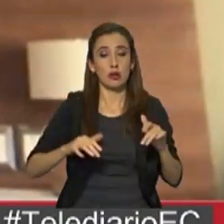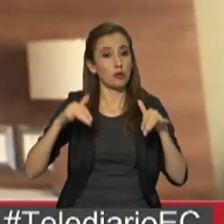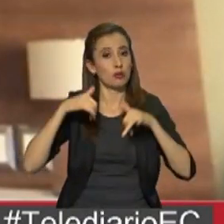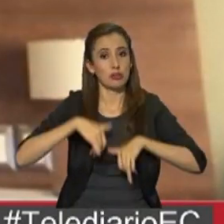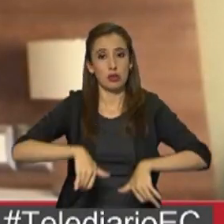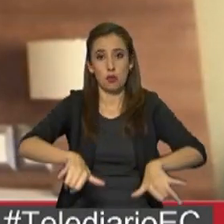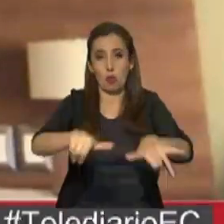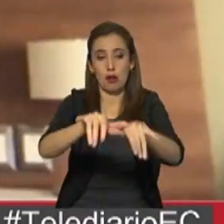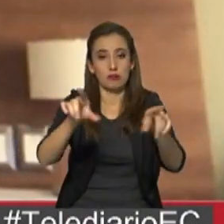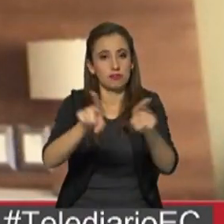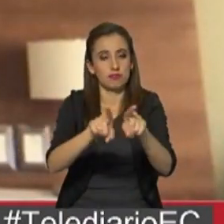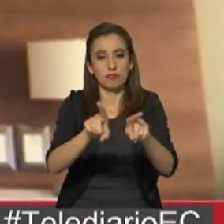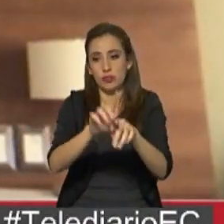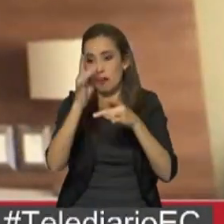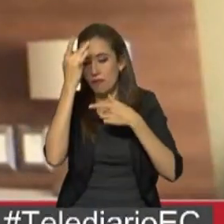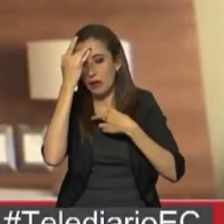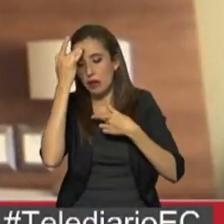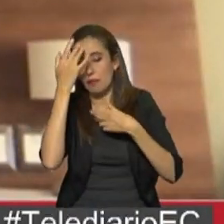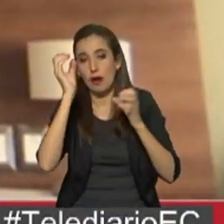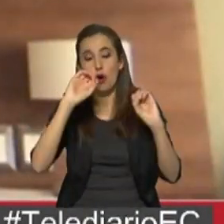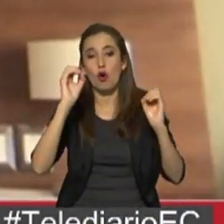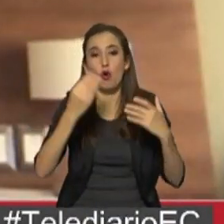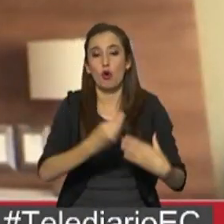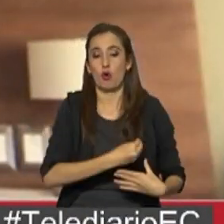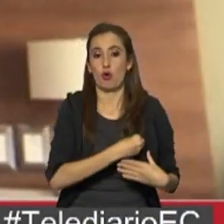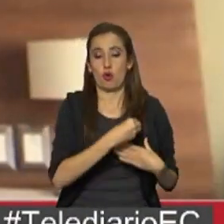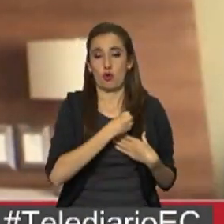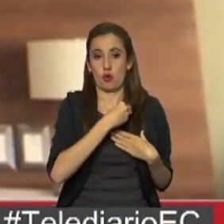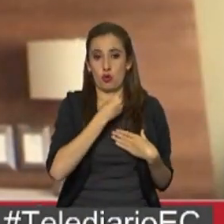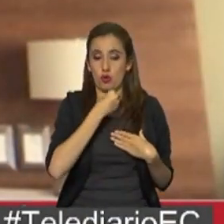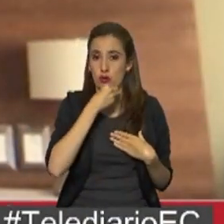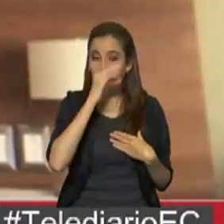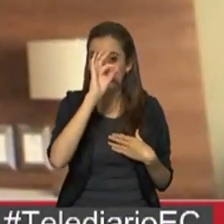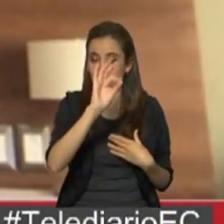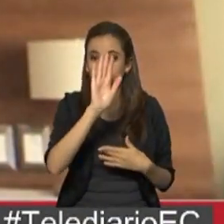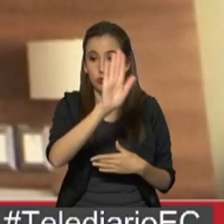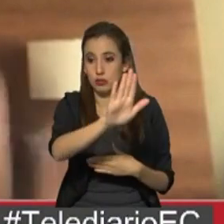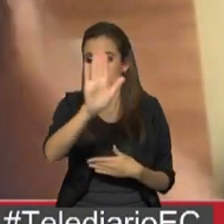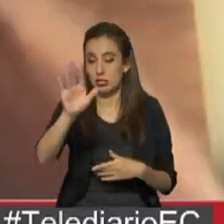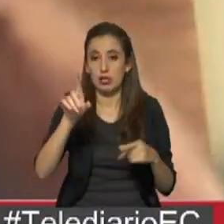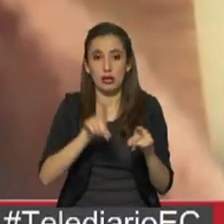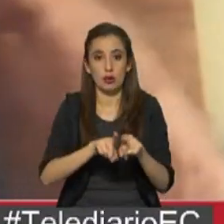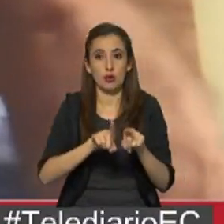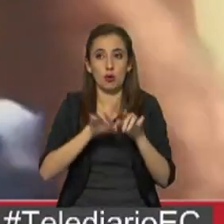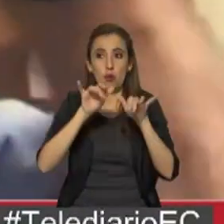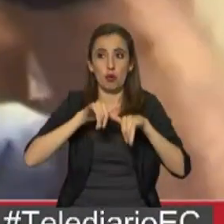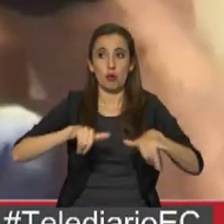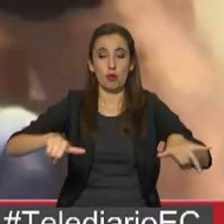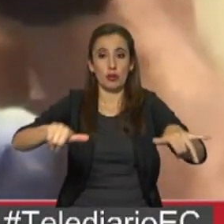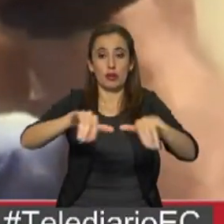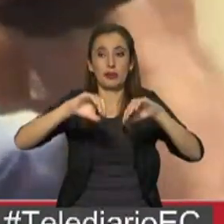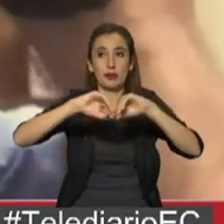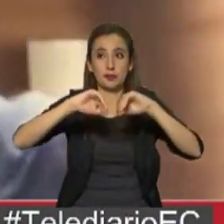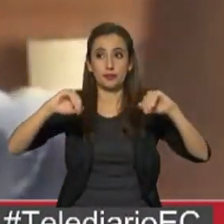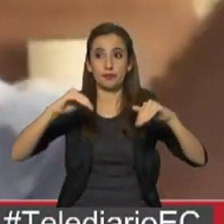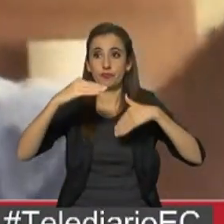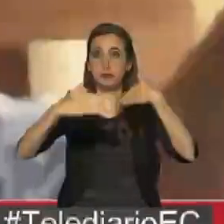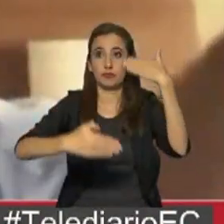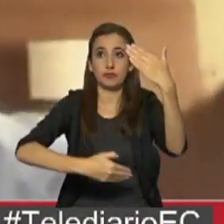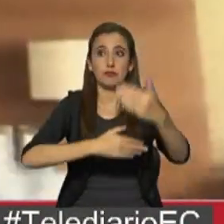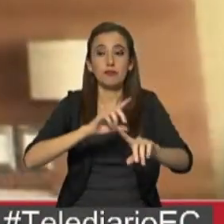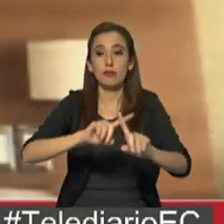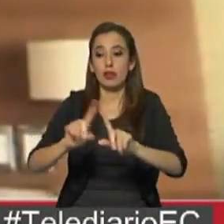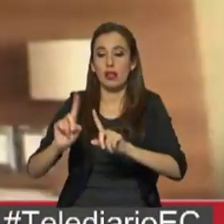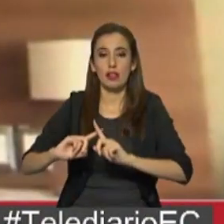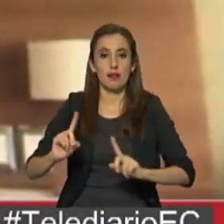y en cada uno de estos centros de salud hay los sitios de selección ante viajes que se llama que están separados en sitios